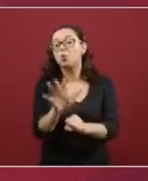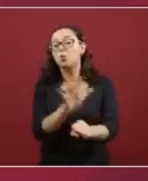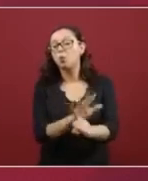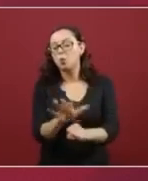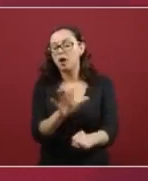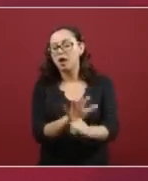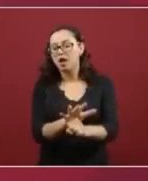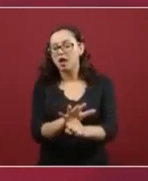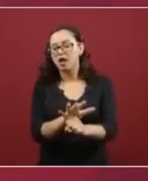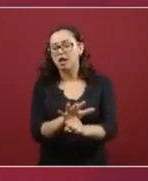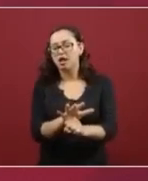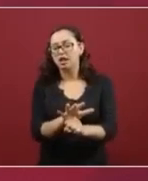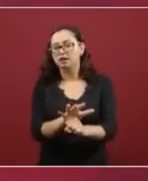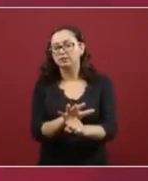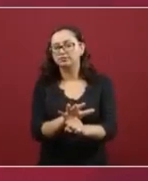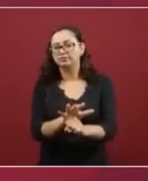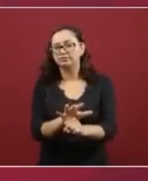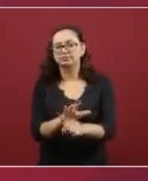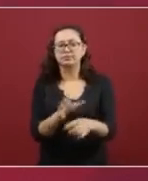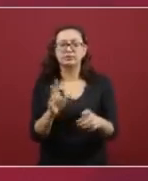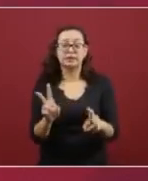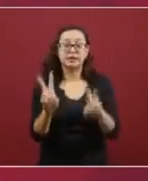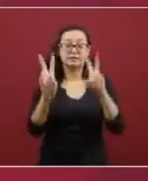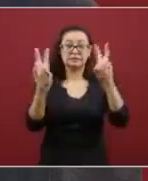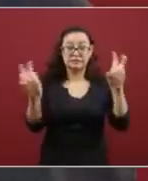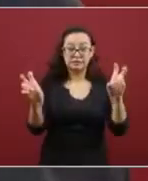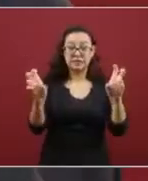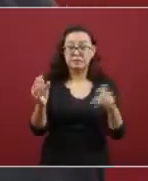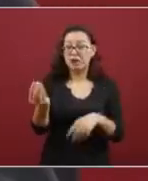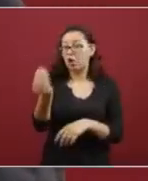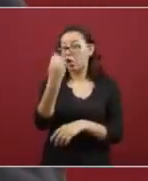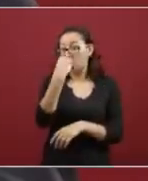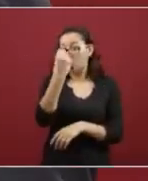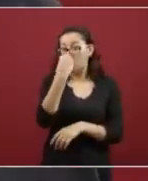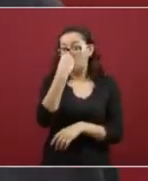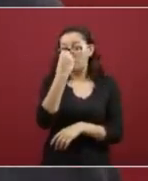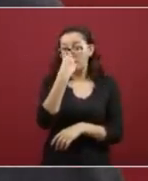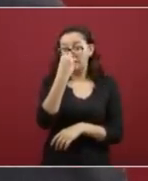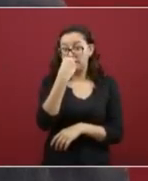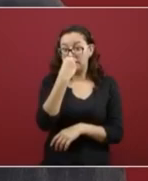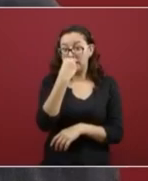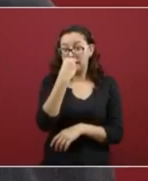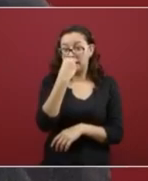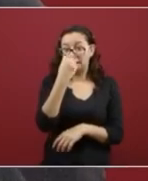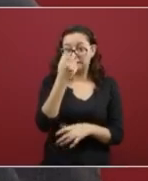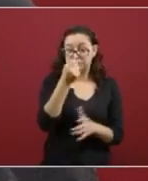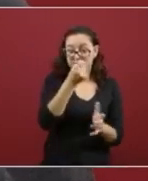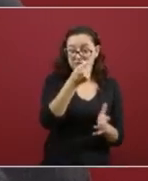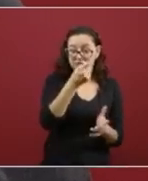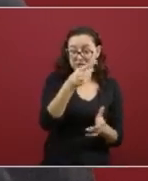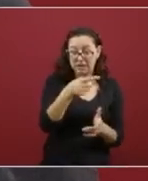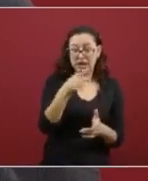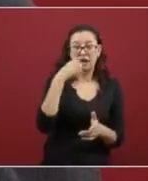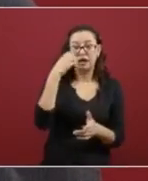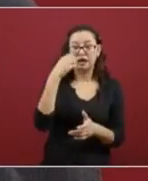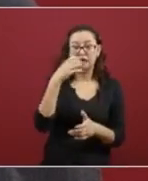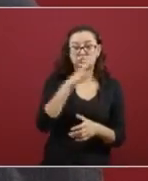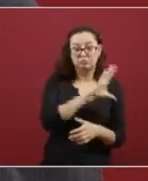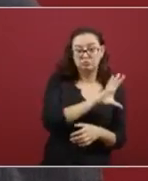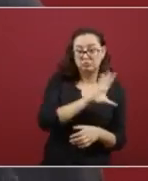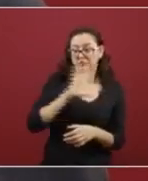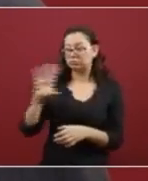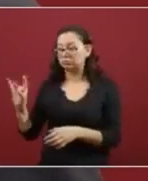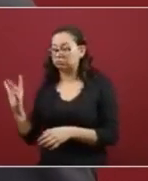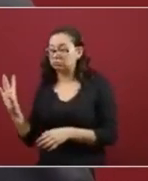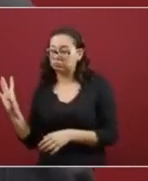recursos para la alimentación en las escuelas lleguen también directo a la escuela,